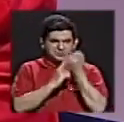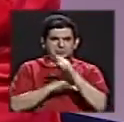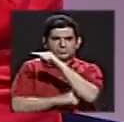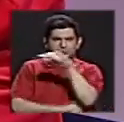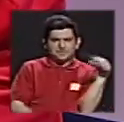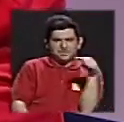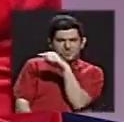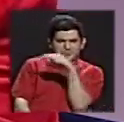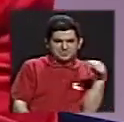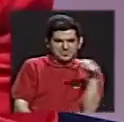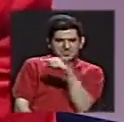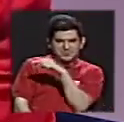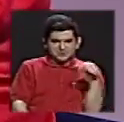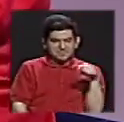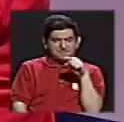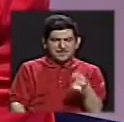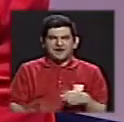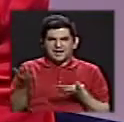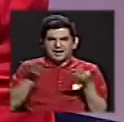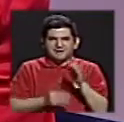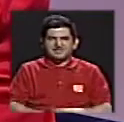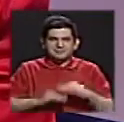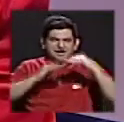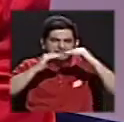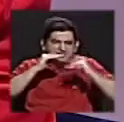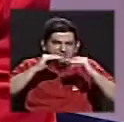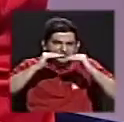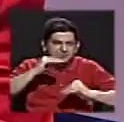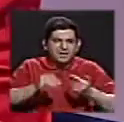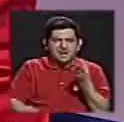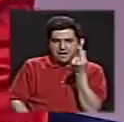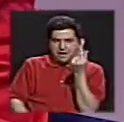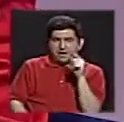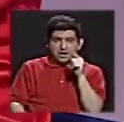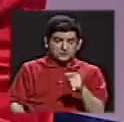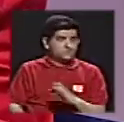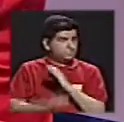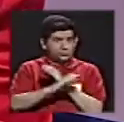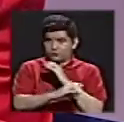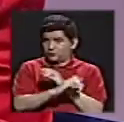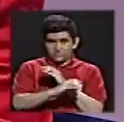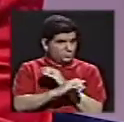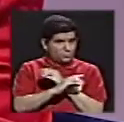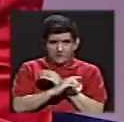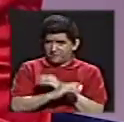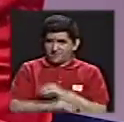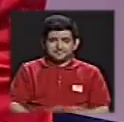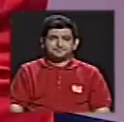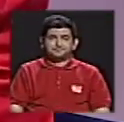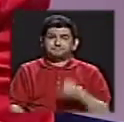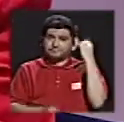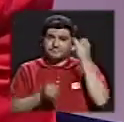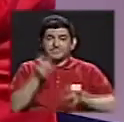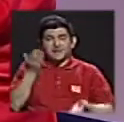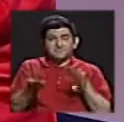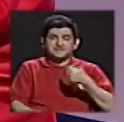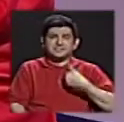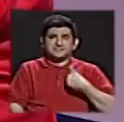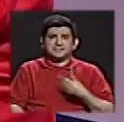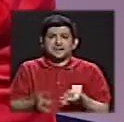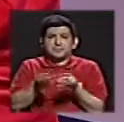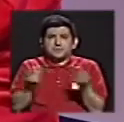semana posiblemente más bien va a regatear un precio. Entonces, si vos te descuidas, terminamos tal vez teniendo